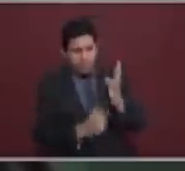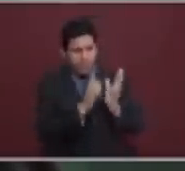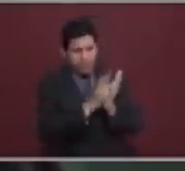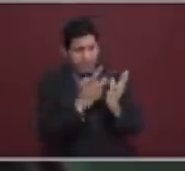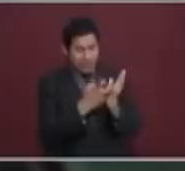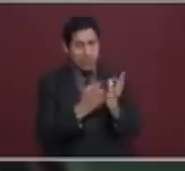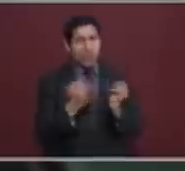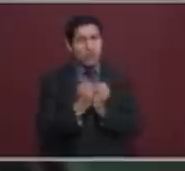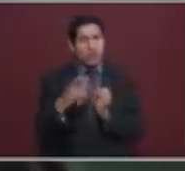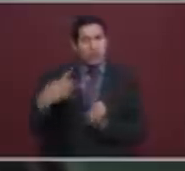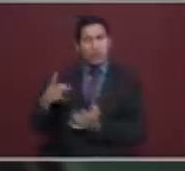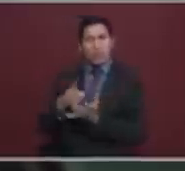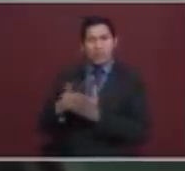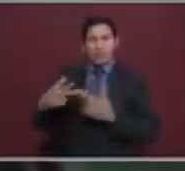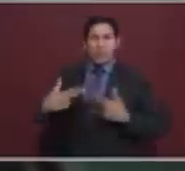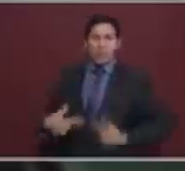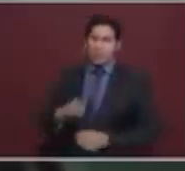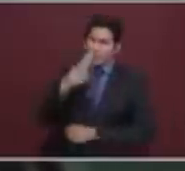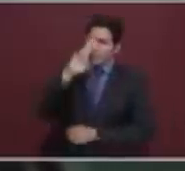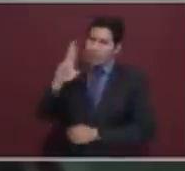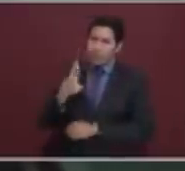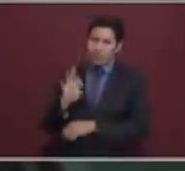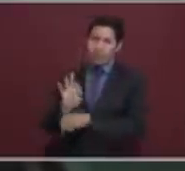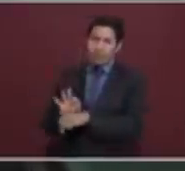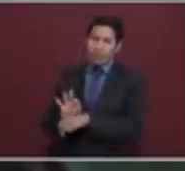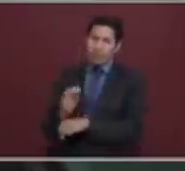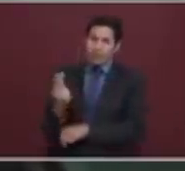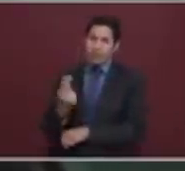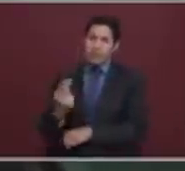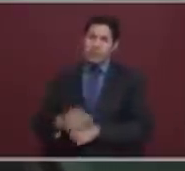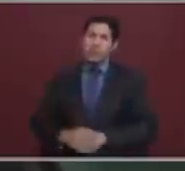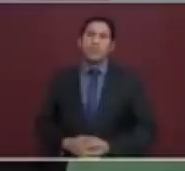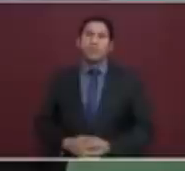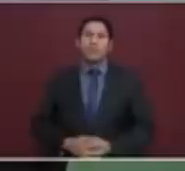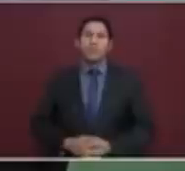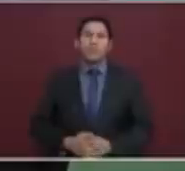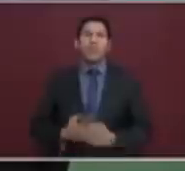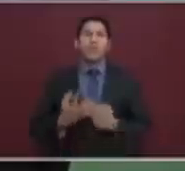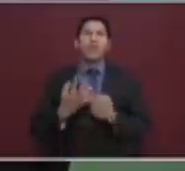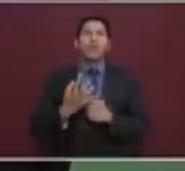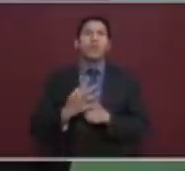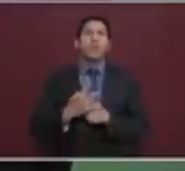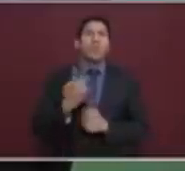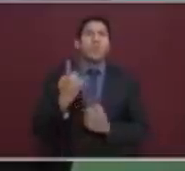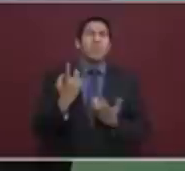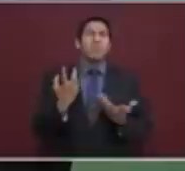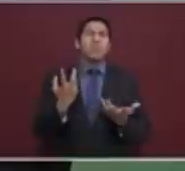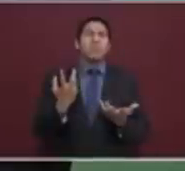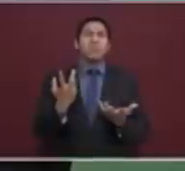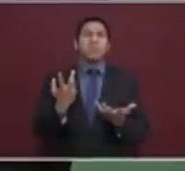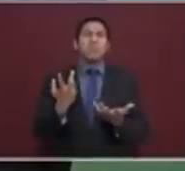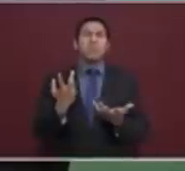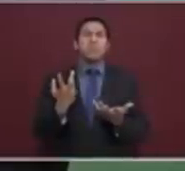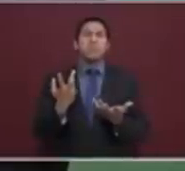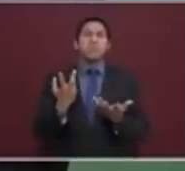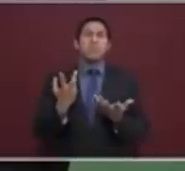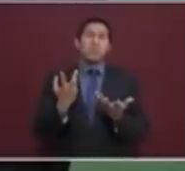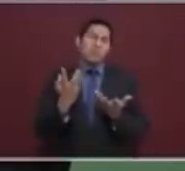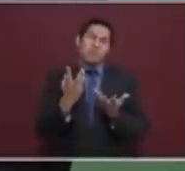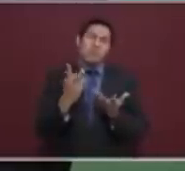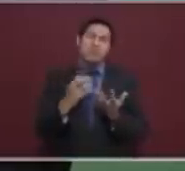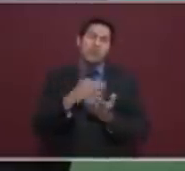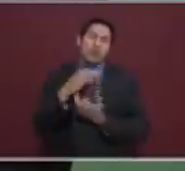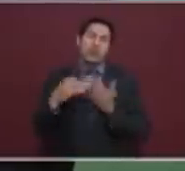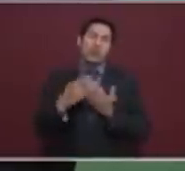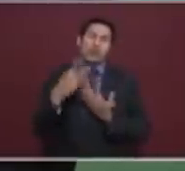protejan los derechos humanos porque se tiene el derecho